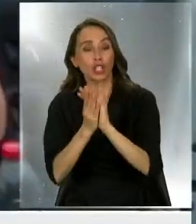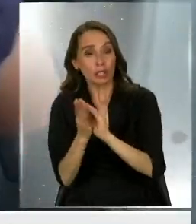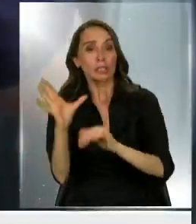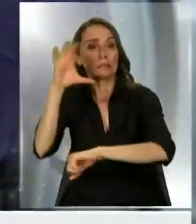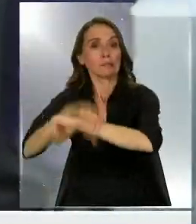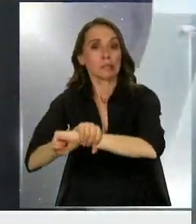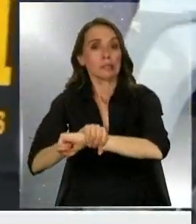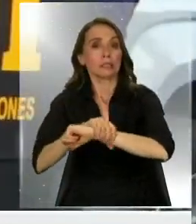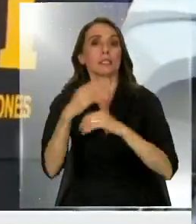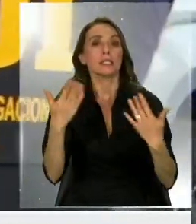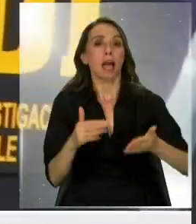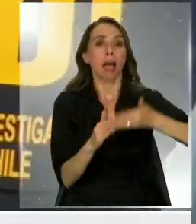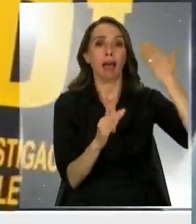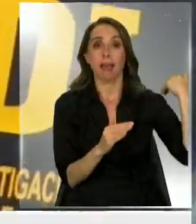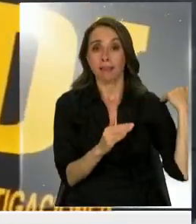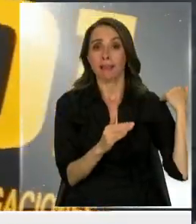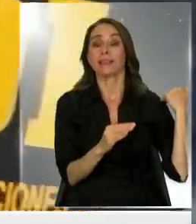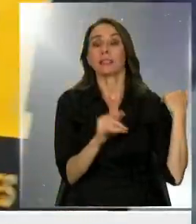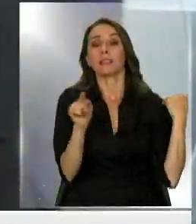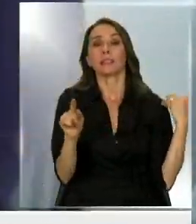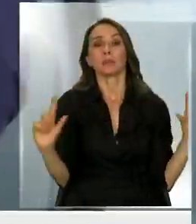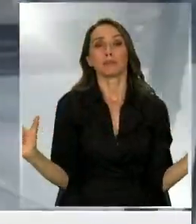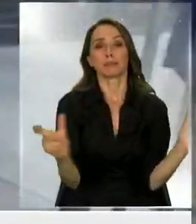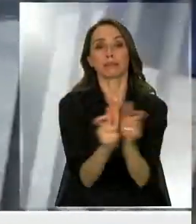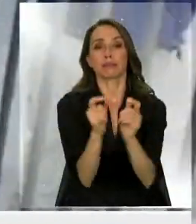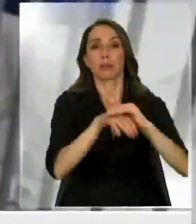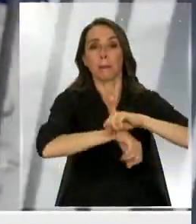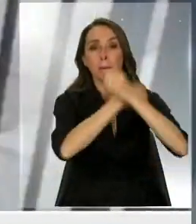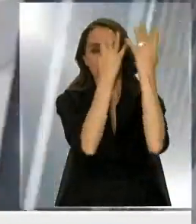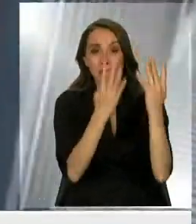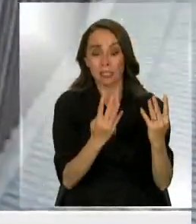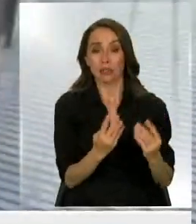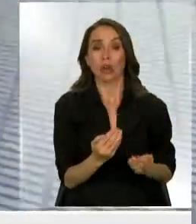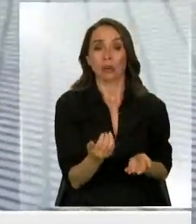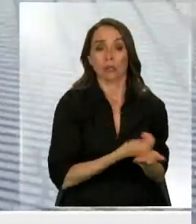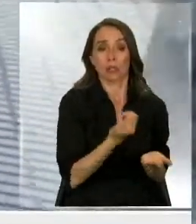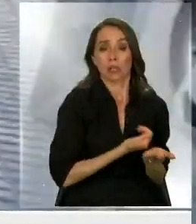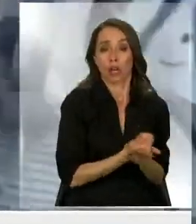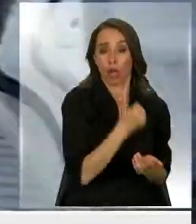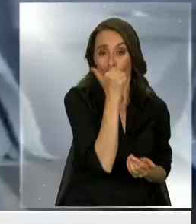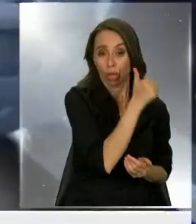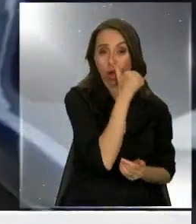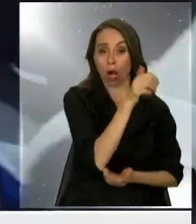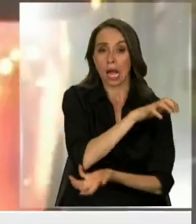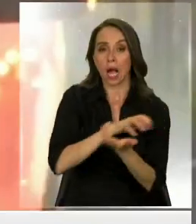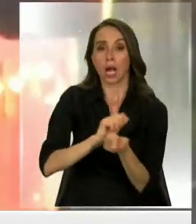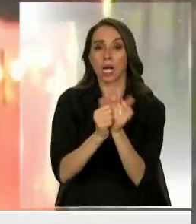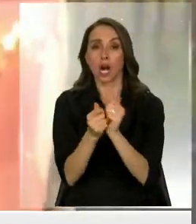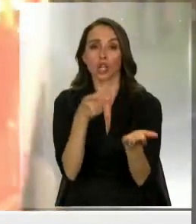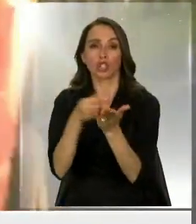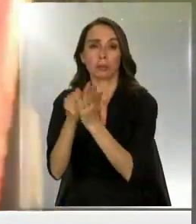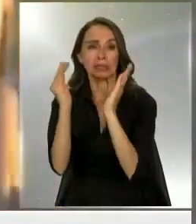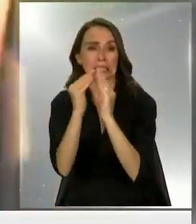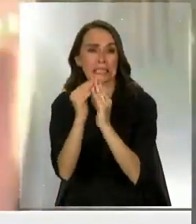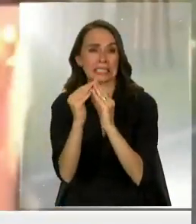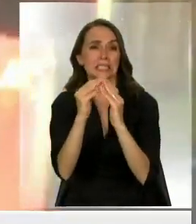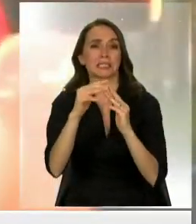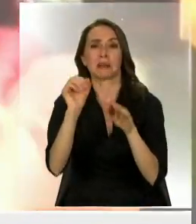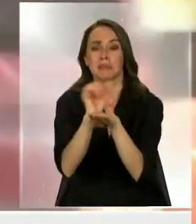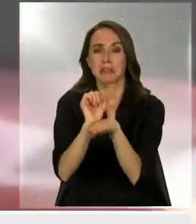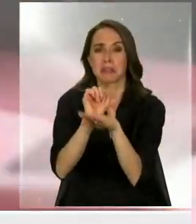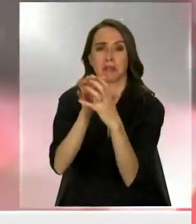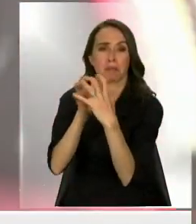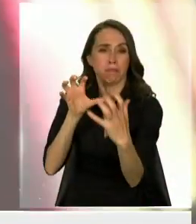están en prisión preventiva. Gracias al narcotráfico y el lavado de activos, lograron un patrimonio multimillonario, adquirieron varias